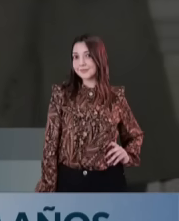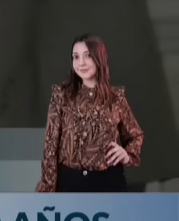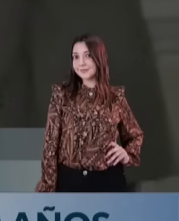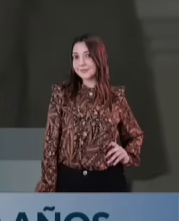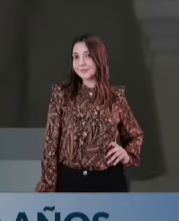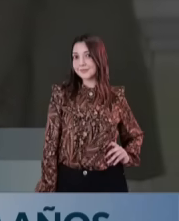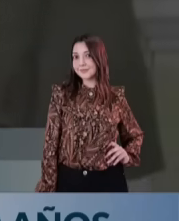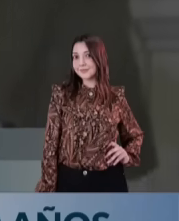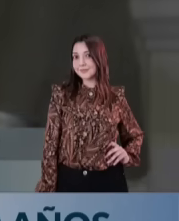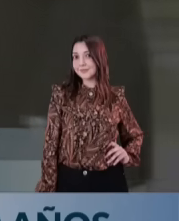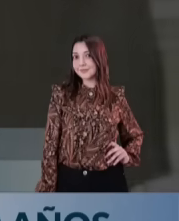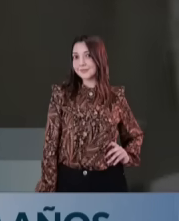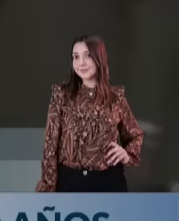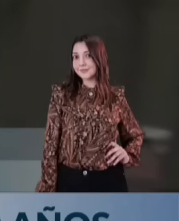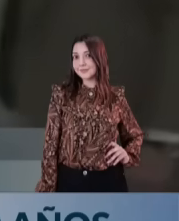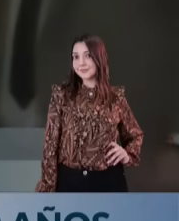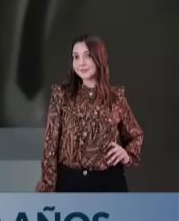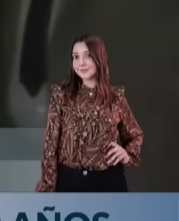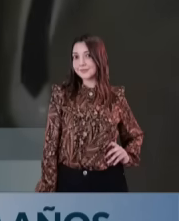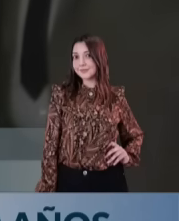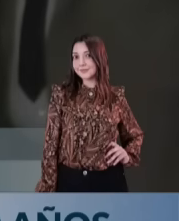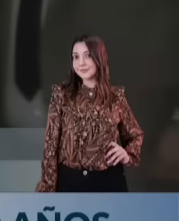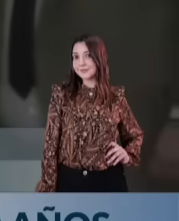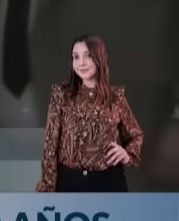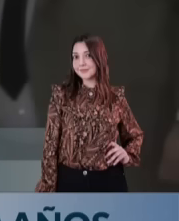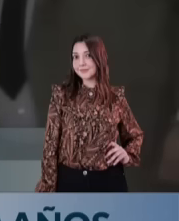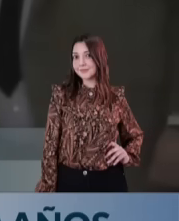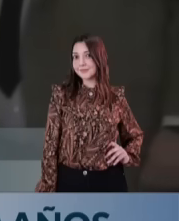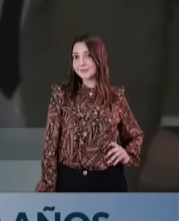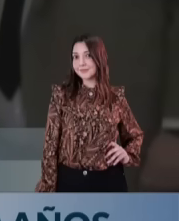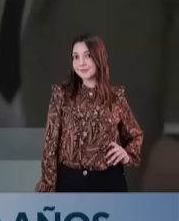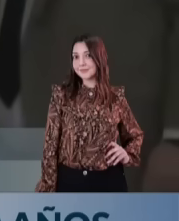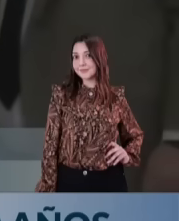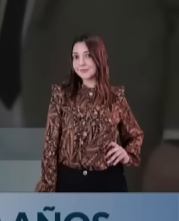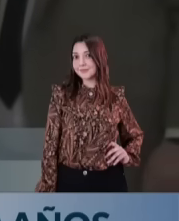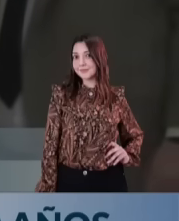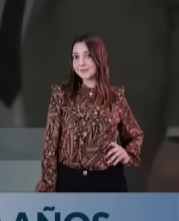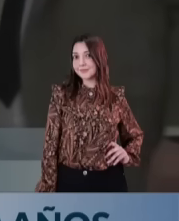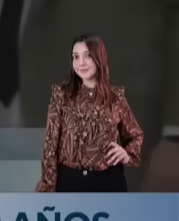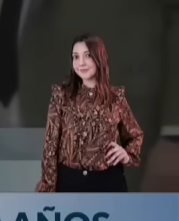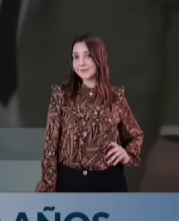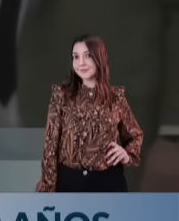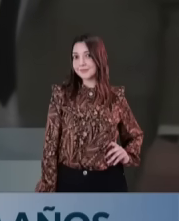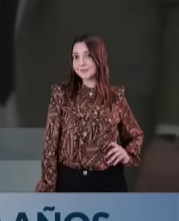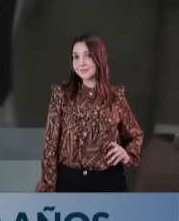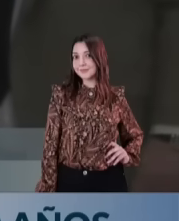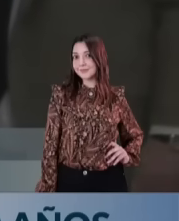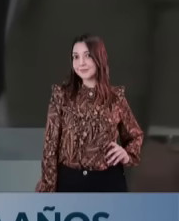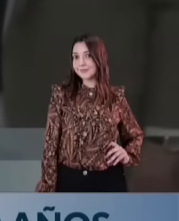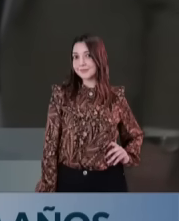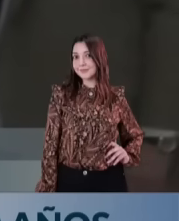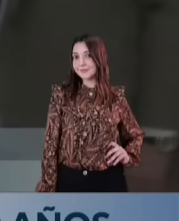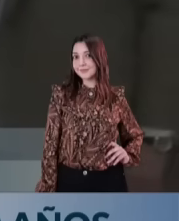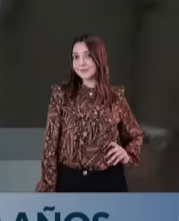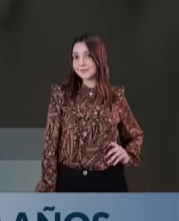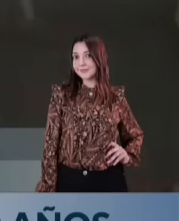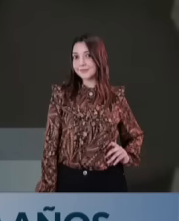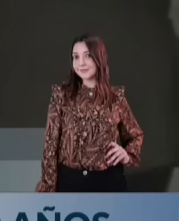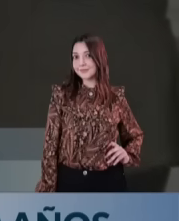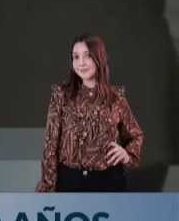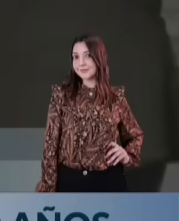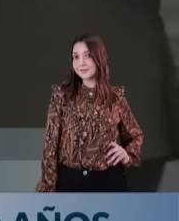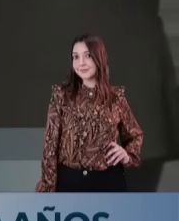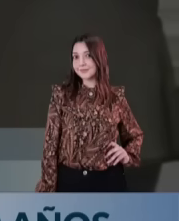de los aprendizajes y errores cometidos por todos los sectores y mirar hacia el futuro. Agregaron que es imperativo hacer el esfuerzo